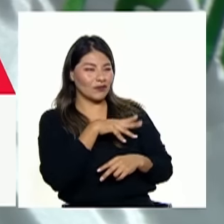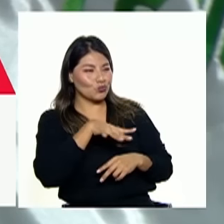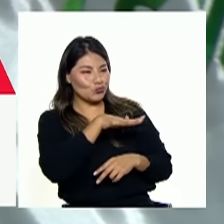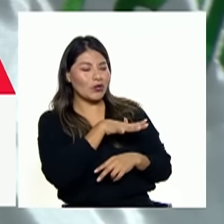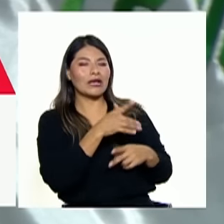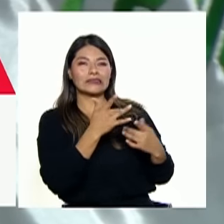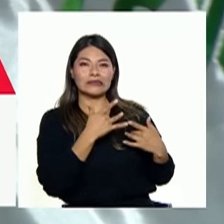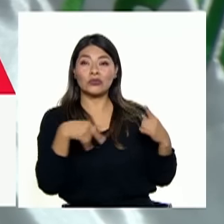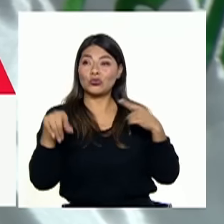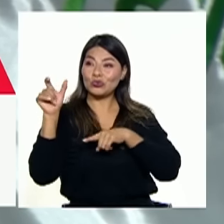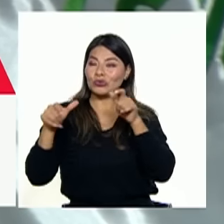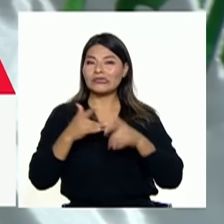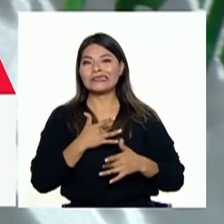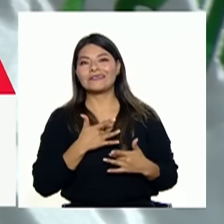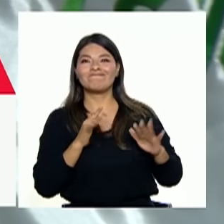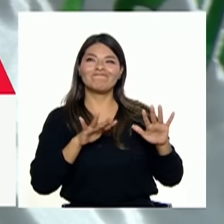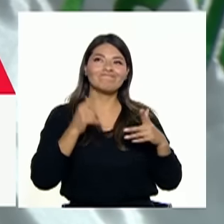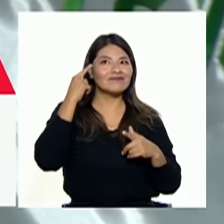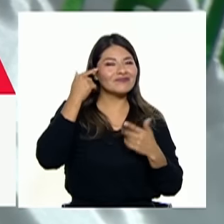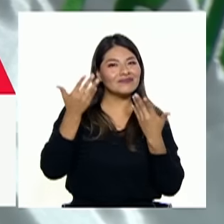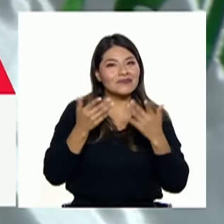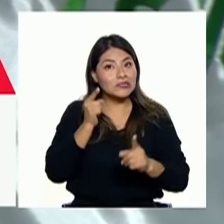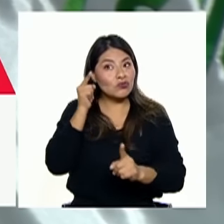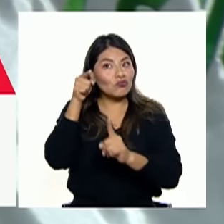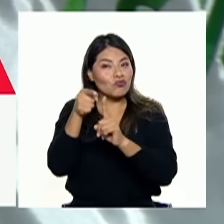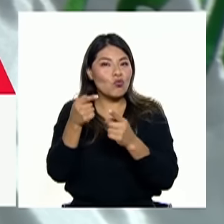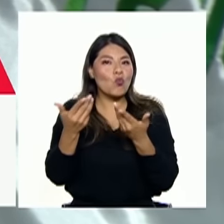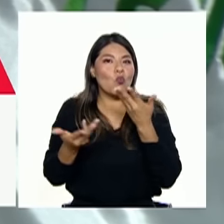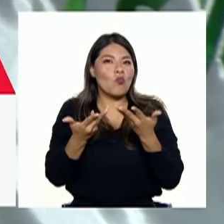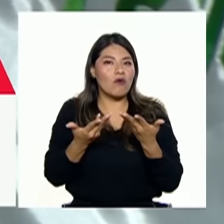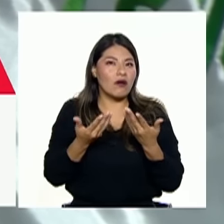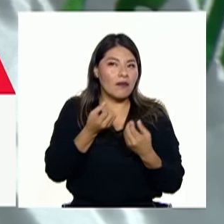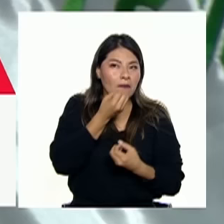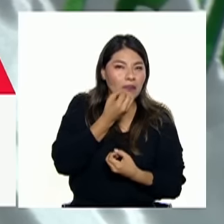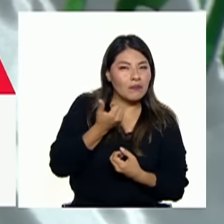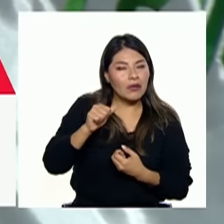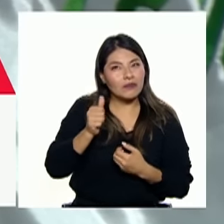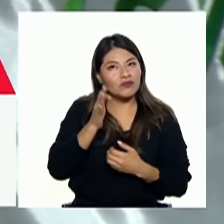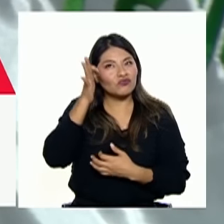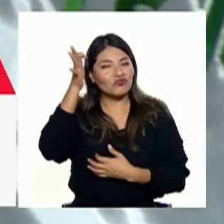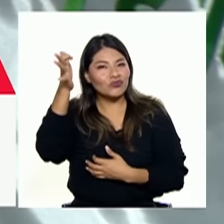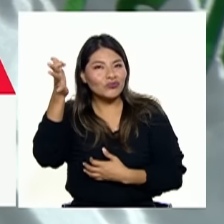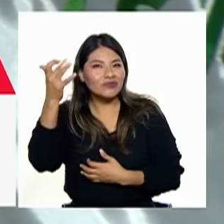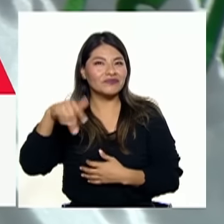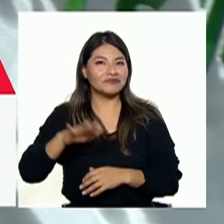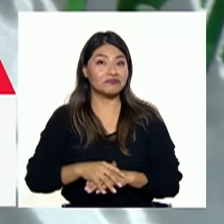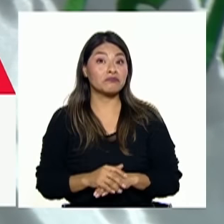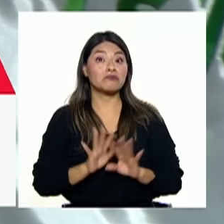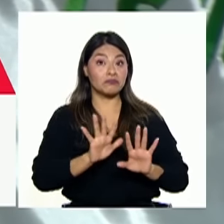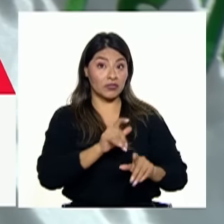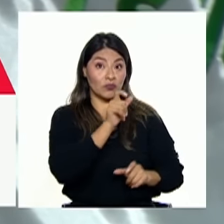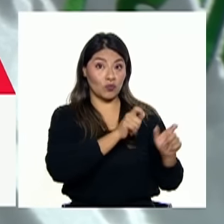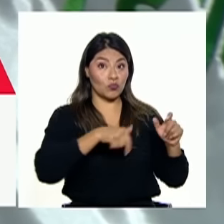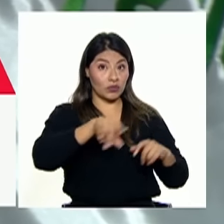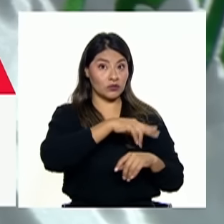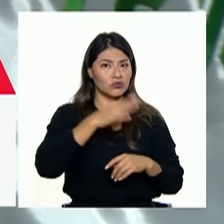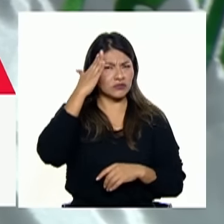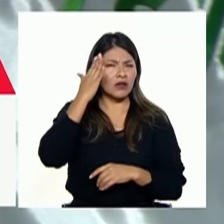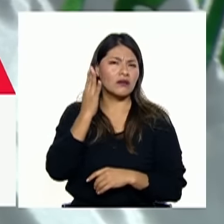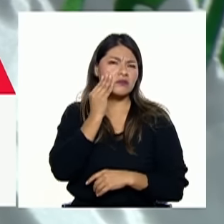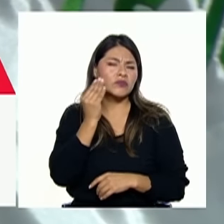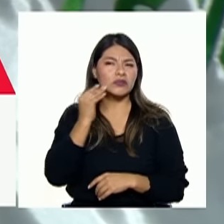se sientan desalentados sobre el futuro de nuestra nación. Analistas políticos y economistas prominentes nos advierten sobre los